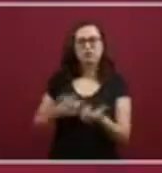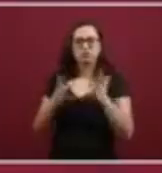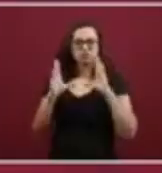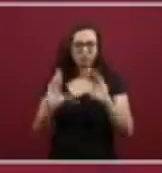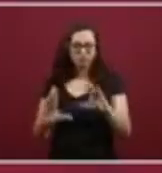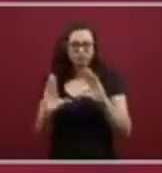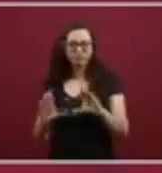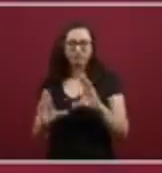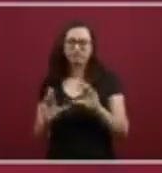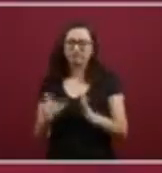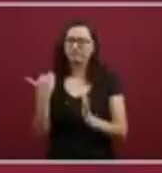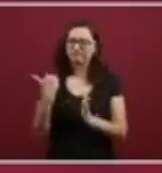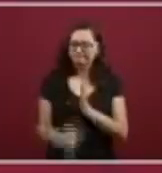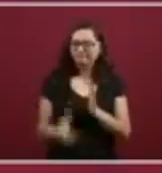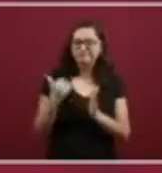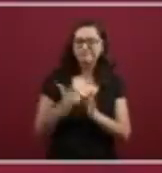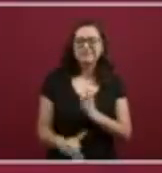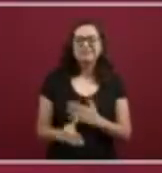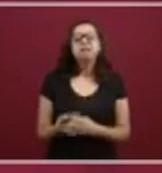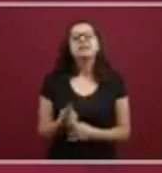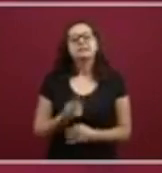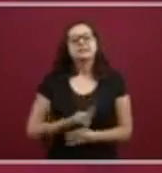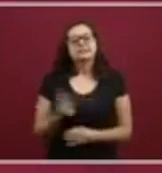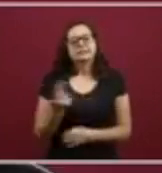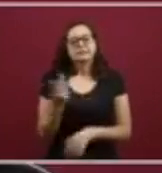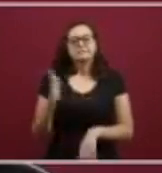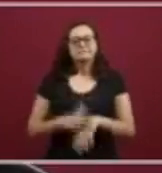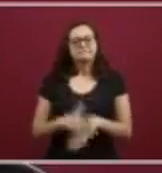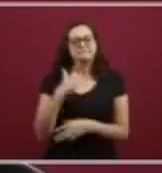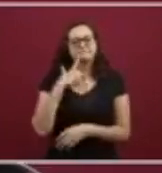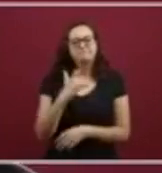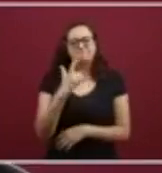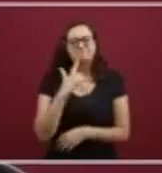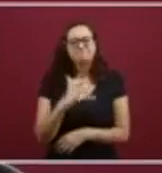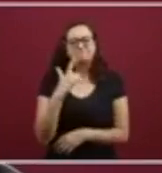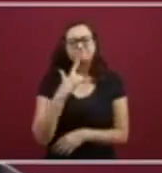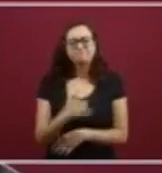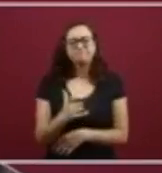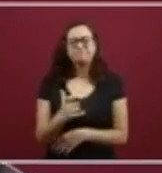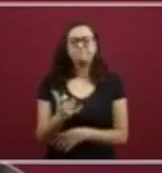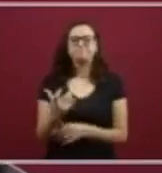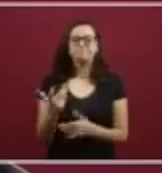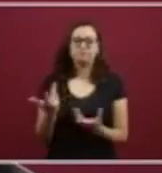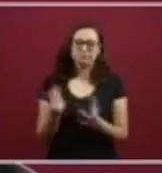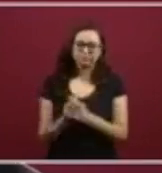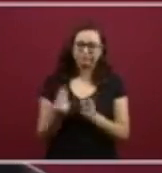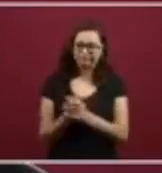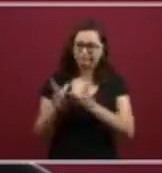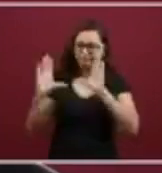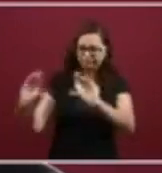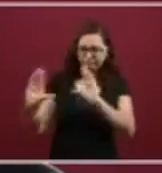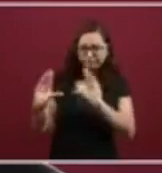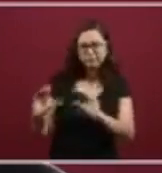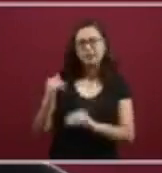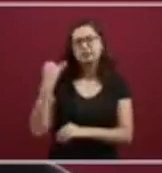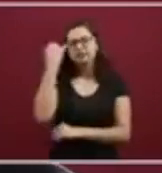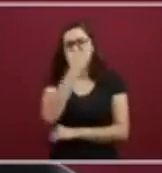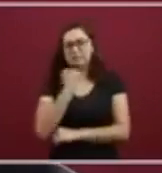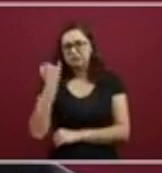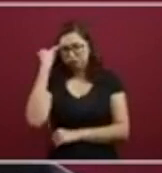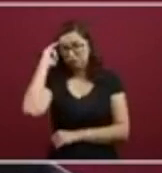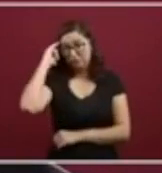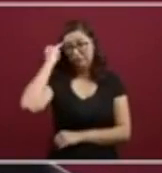cual vamos a iniciar un programa de formación en lenguas indígenas para